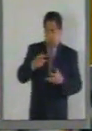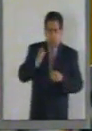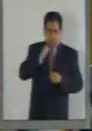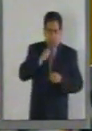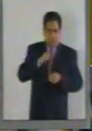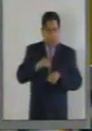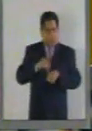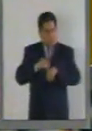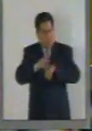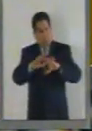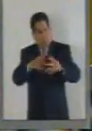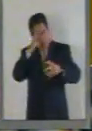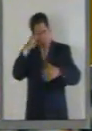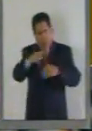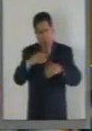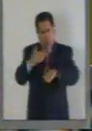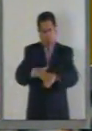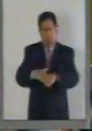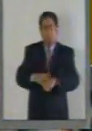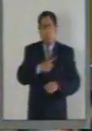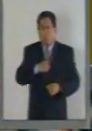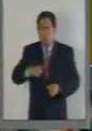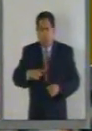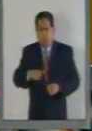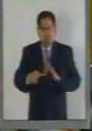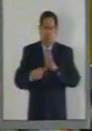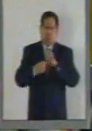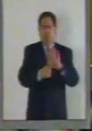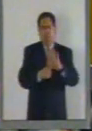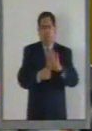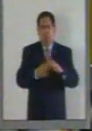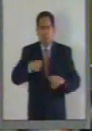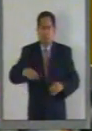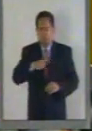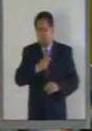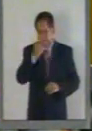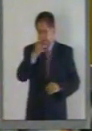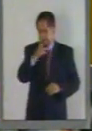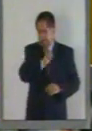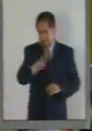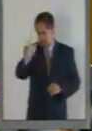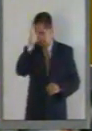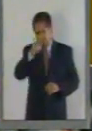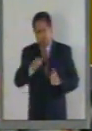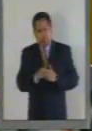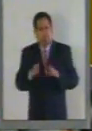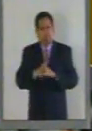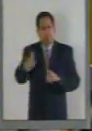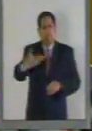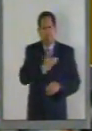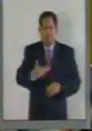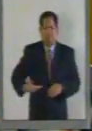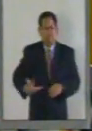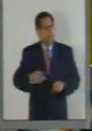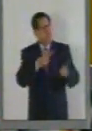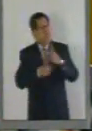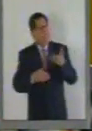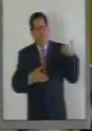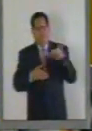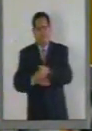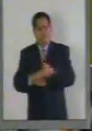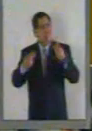política exterior de México, creo que deberíamos mostrar nuestro desacuerdo que el presidente de la República reciba a